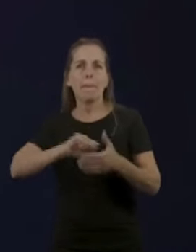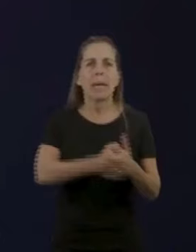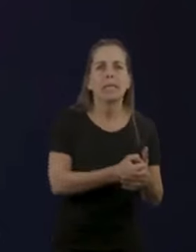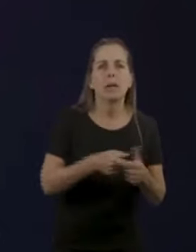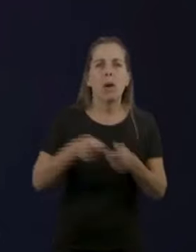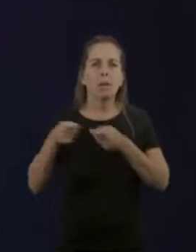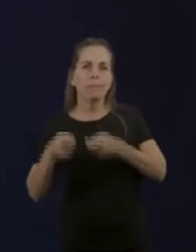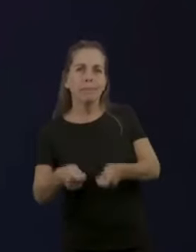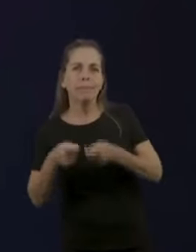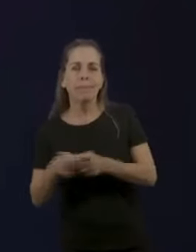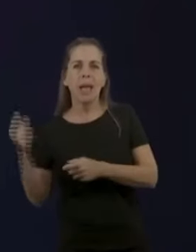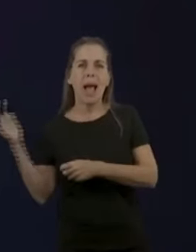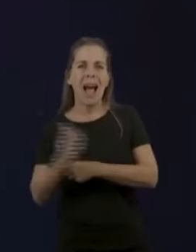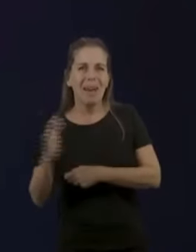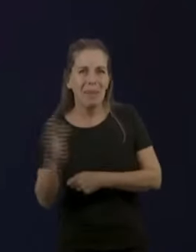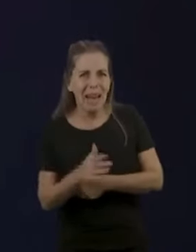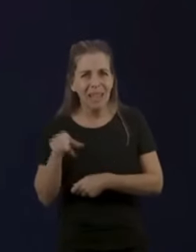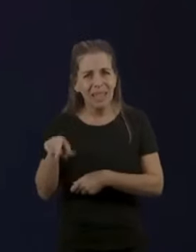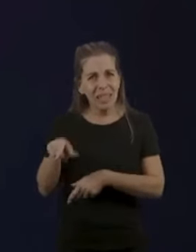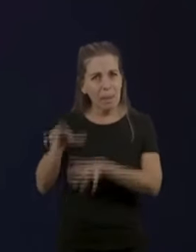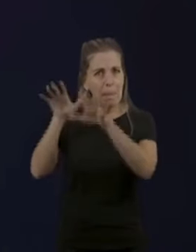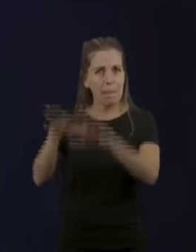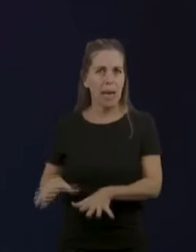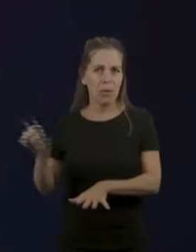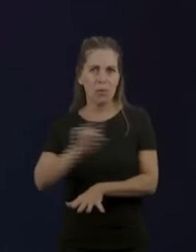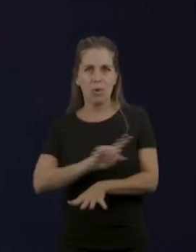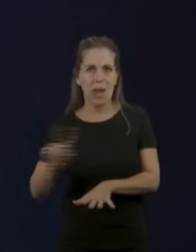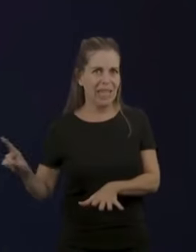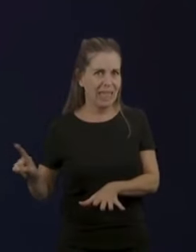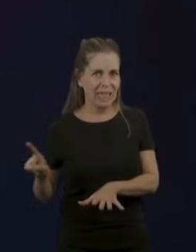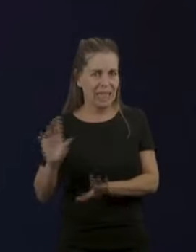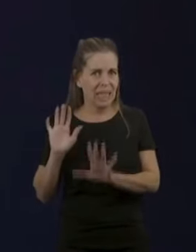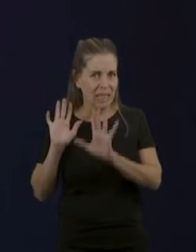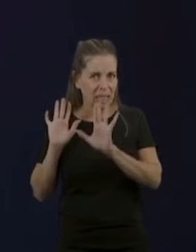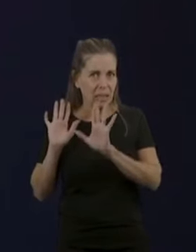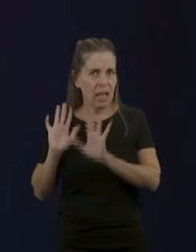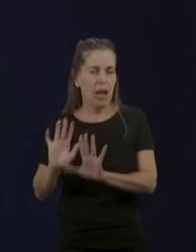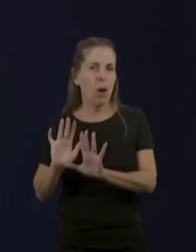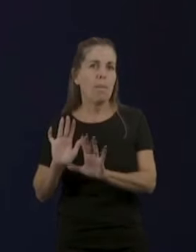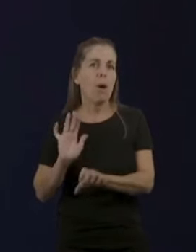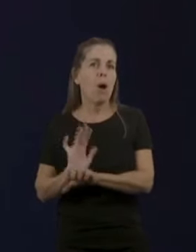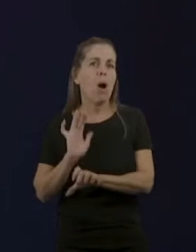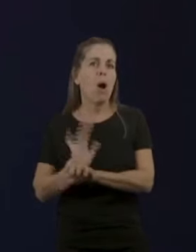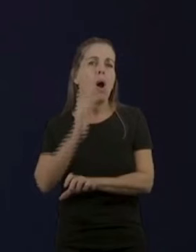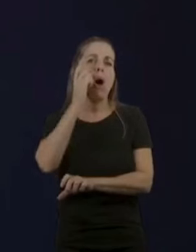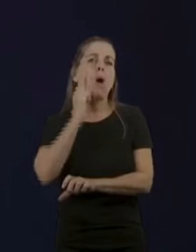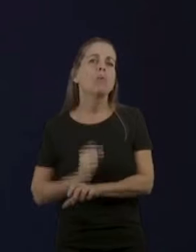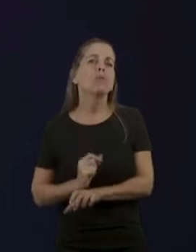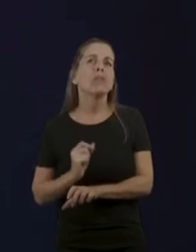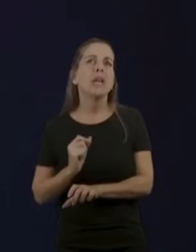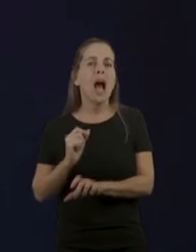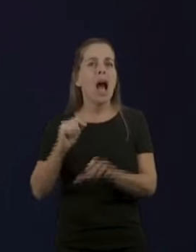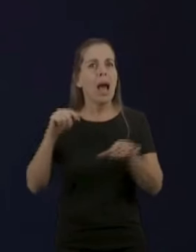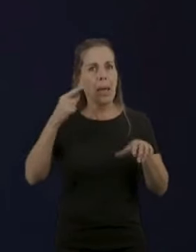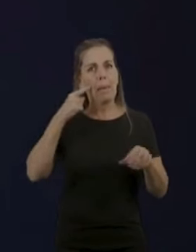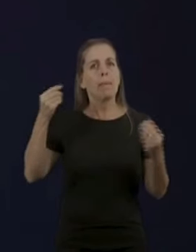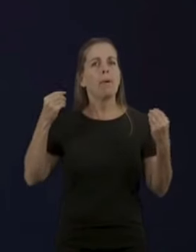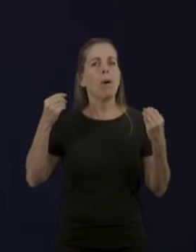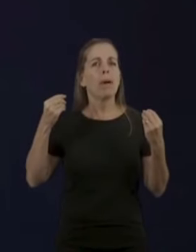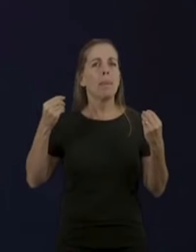base de amenazas no es un paro No es simplemente eso es un día con donde estamos viendo la consecuencia